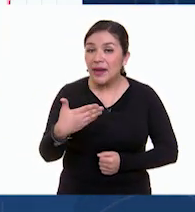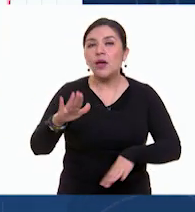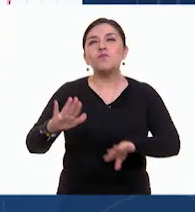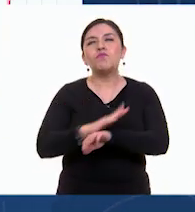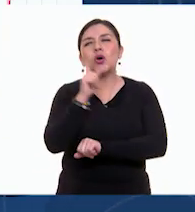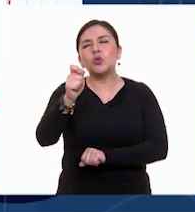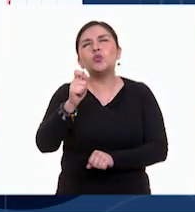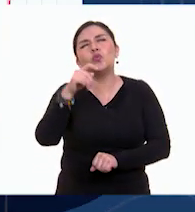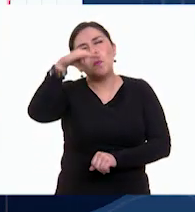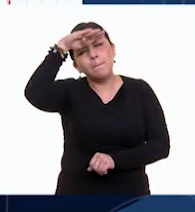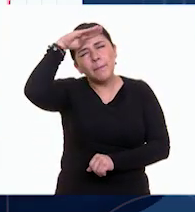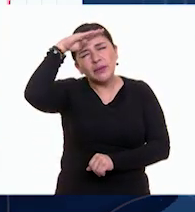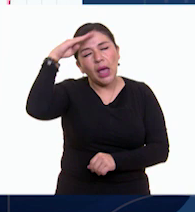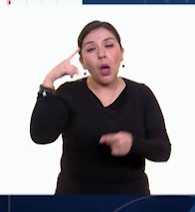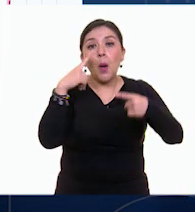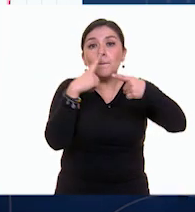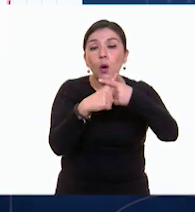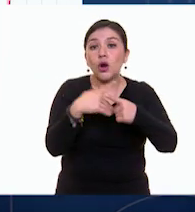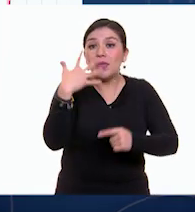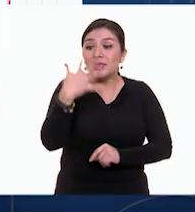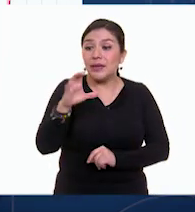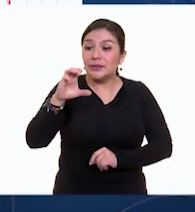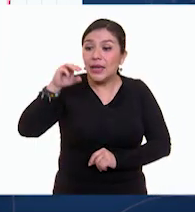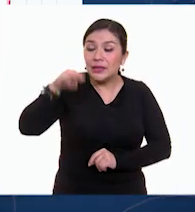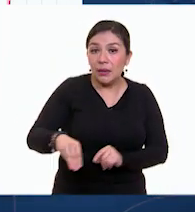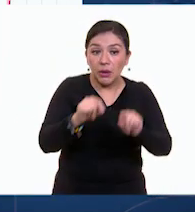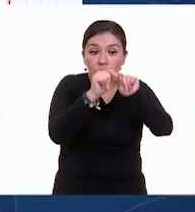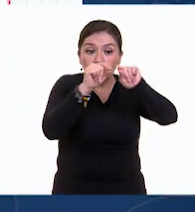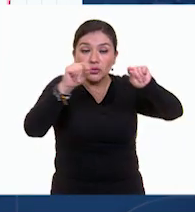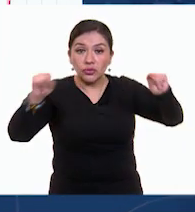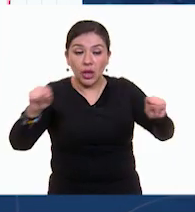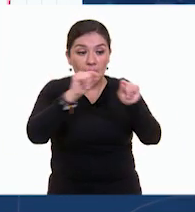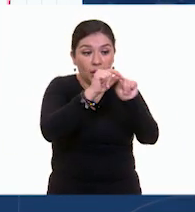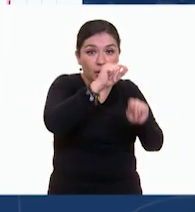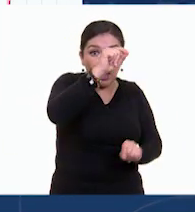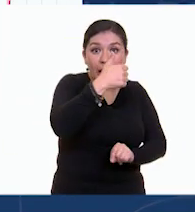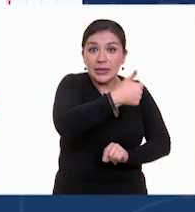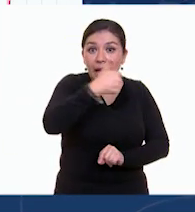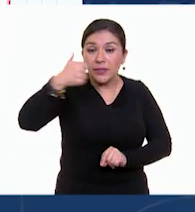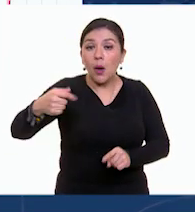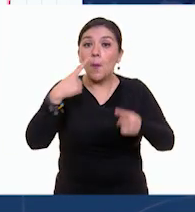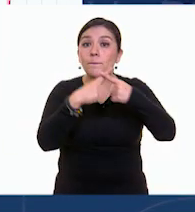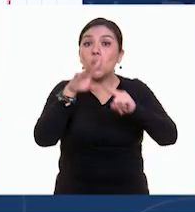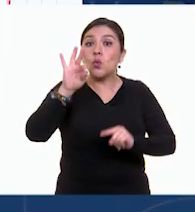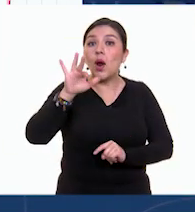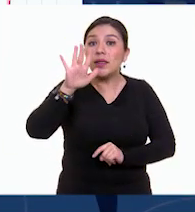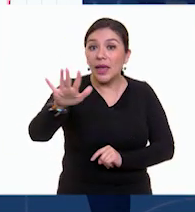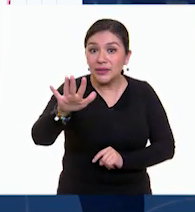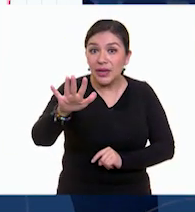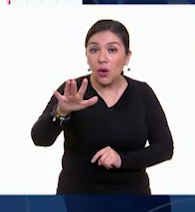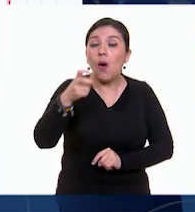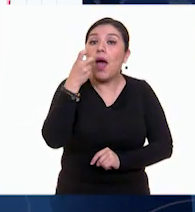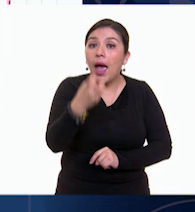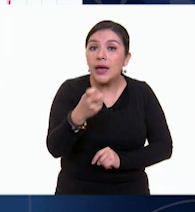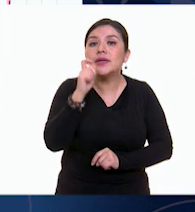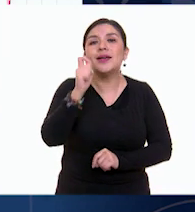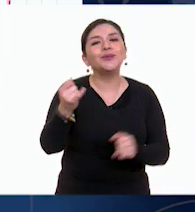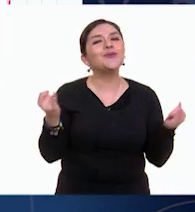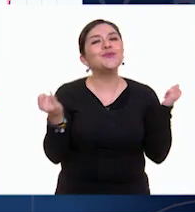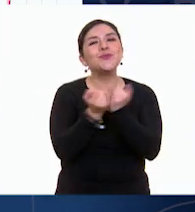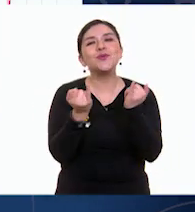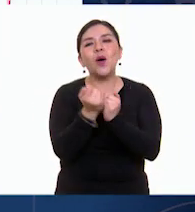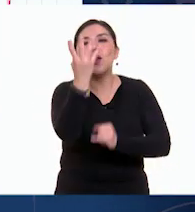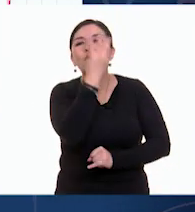si multiplicamos 10 centímetros del lado que tiene cada loseta por 45 losetas, es igual